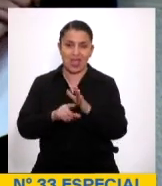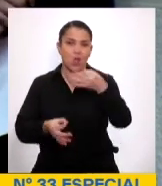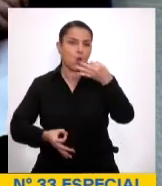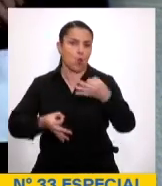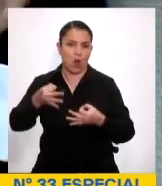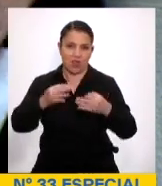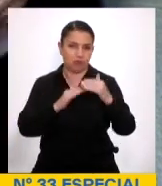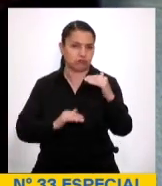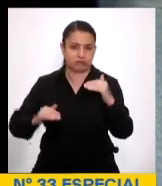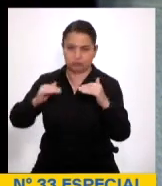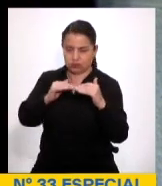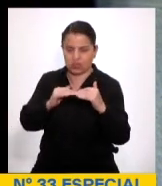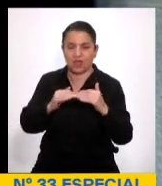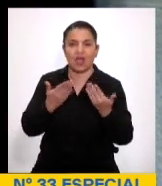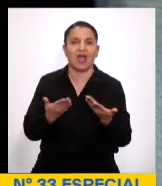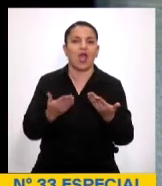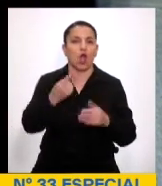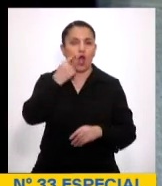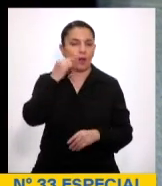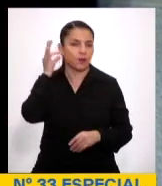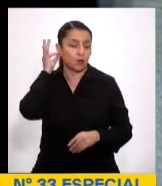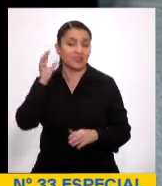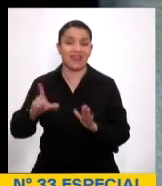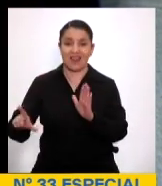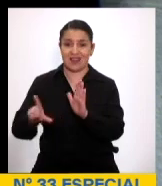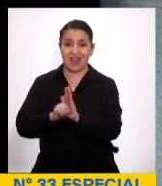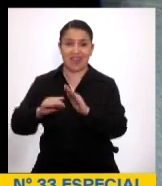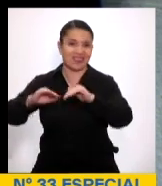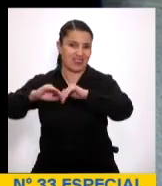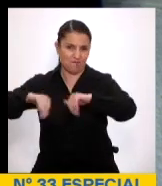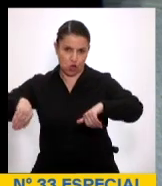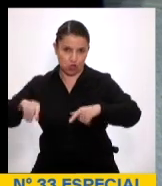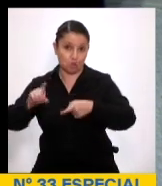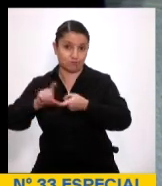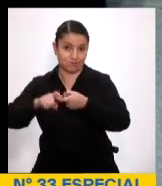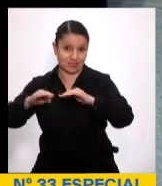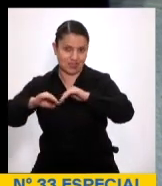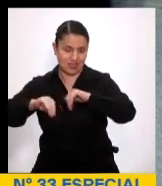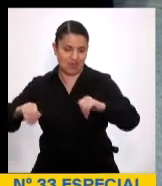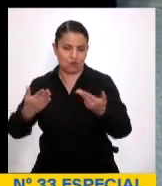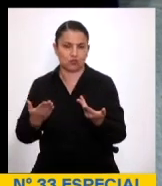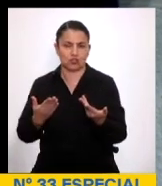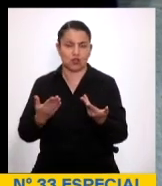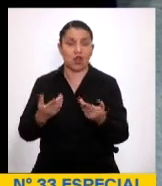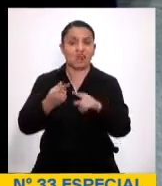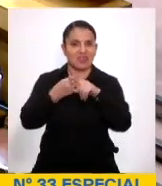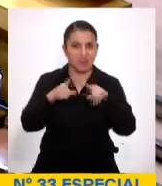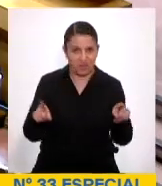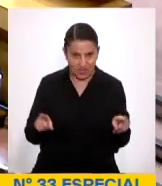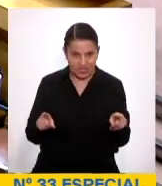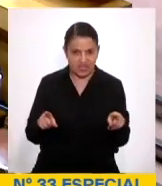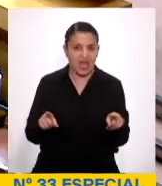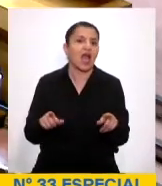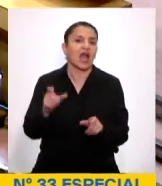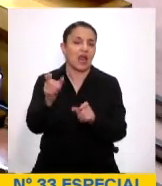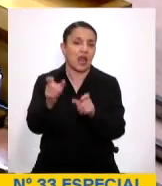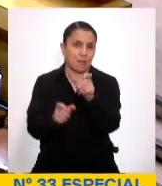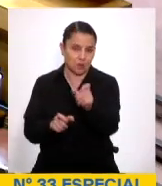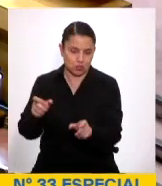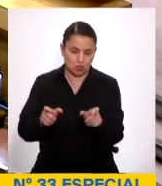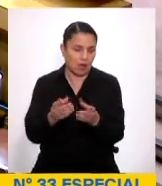Ley de Divorcio que marcar una gran diferencia y mejoraron la situación de miles de mujeres y familias desde la